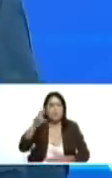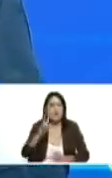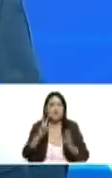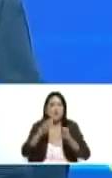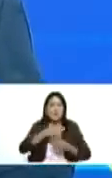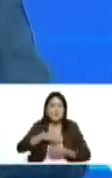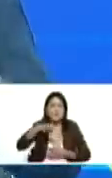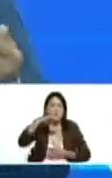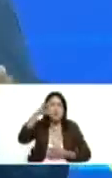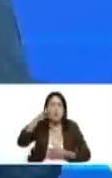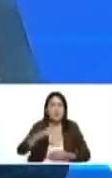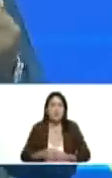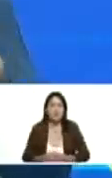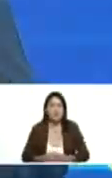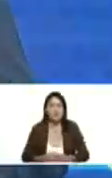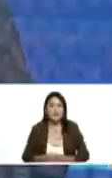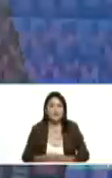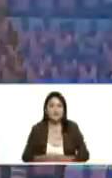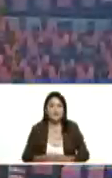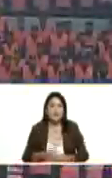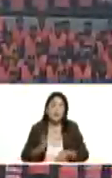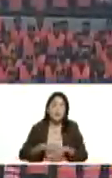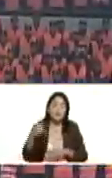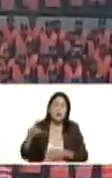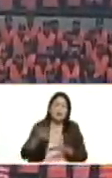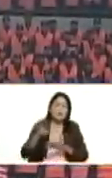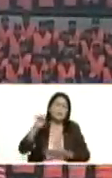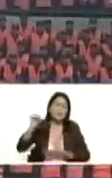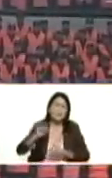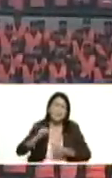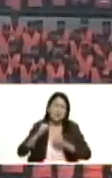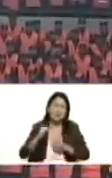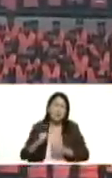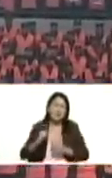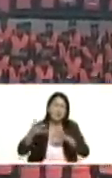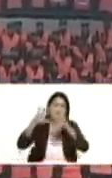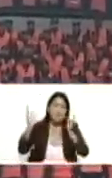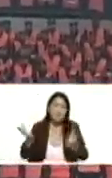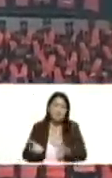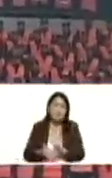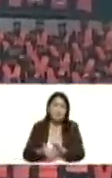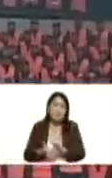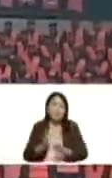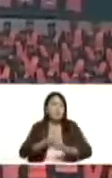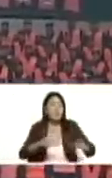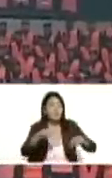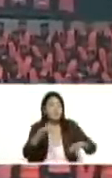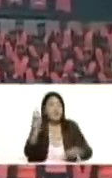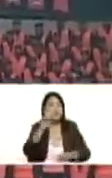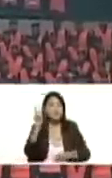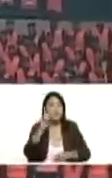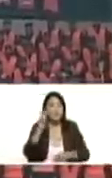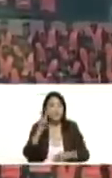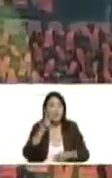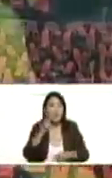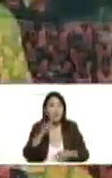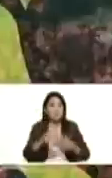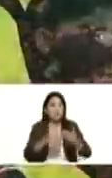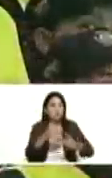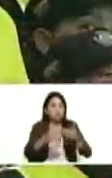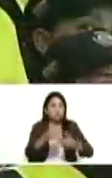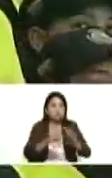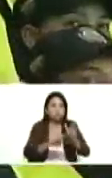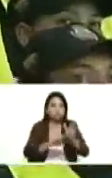En medio de la vorágine del capitalismo mundial, solo nuestro pueblo podrá avanzar hacia una